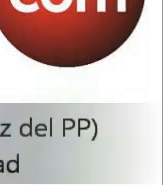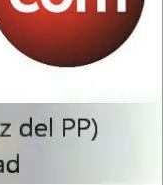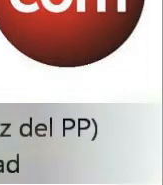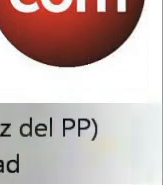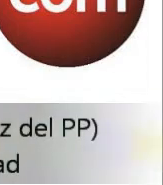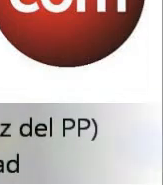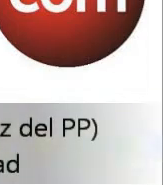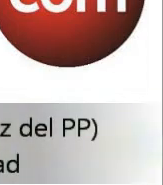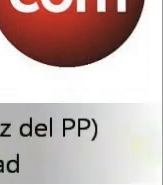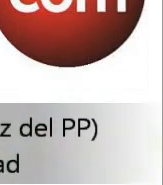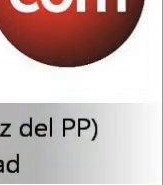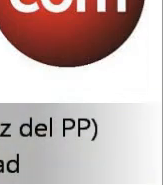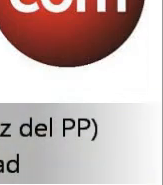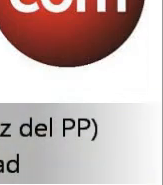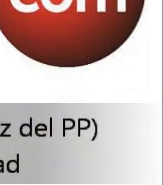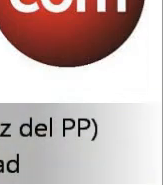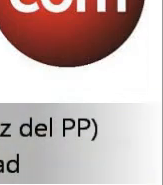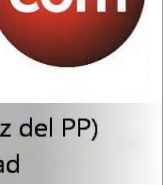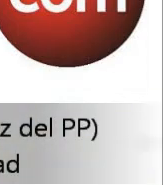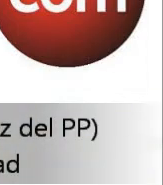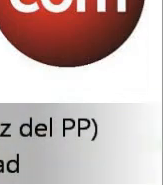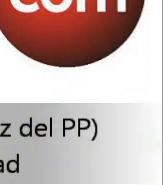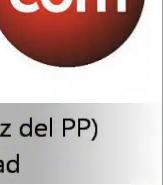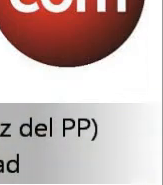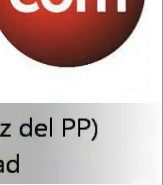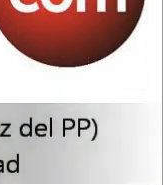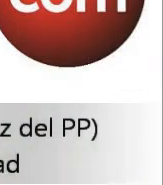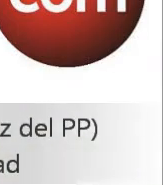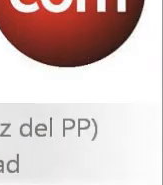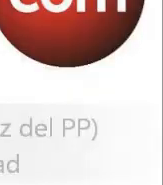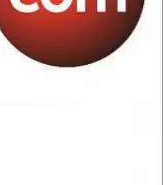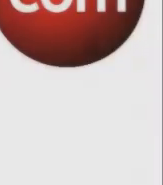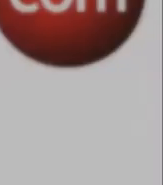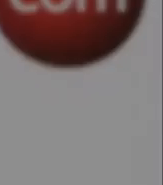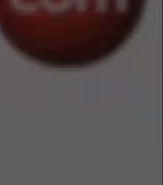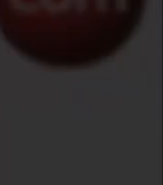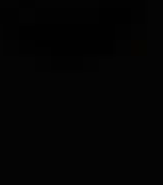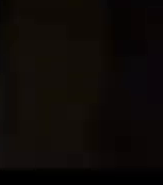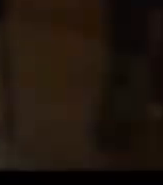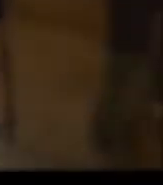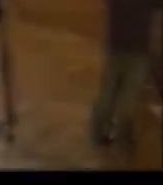cuando se muere en el alma, cuando un amigo se va.